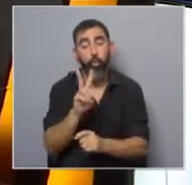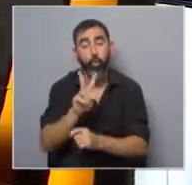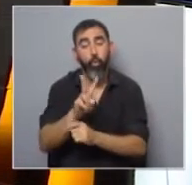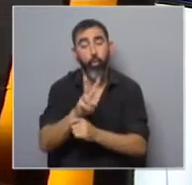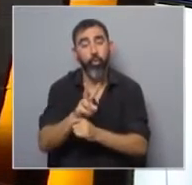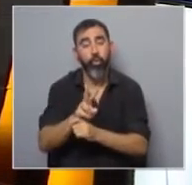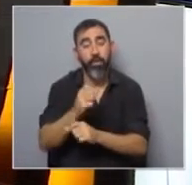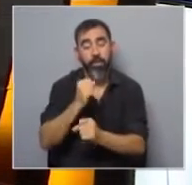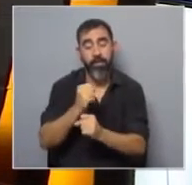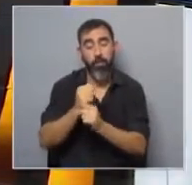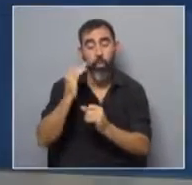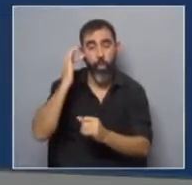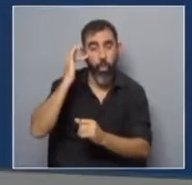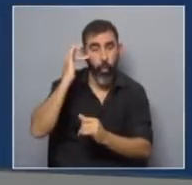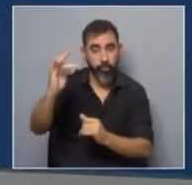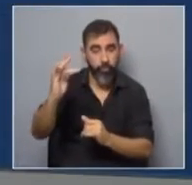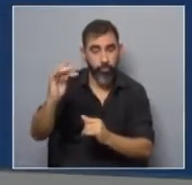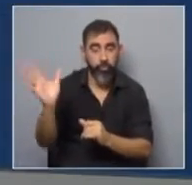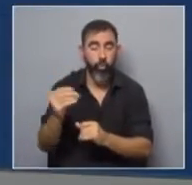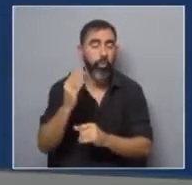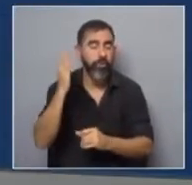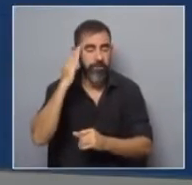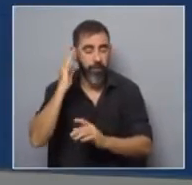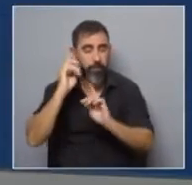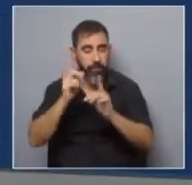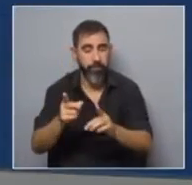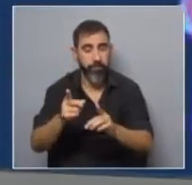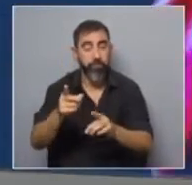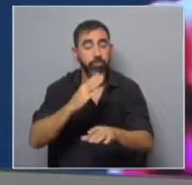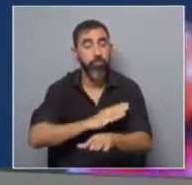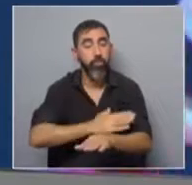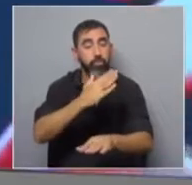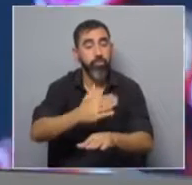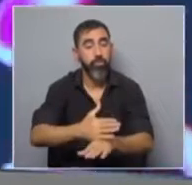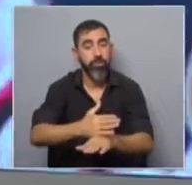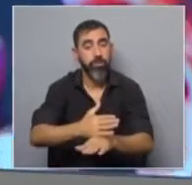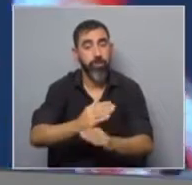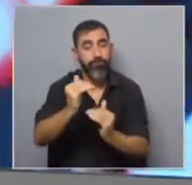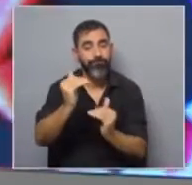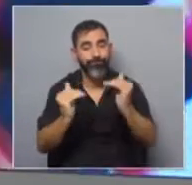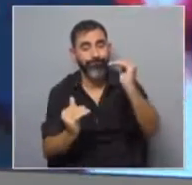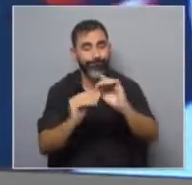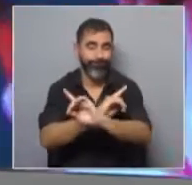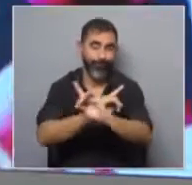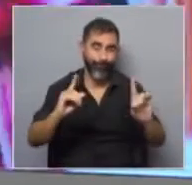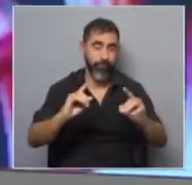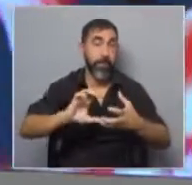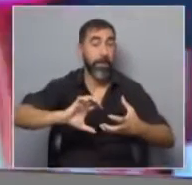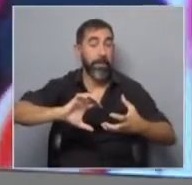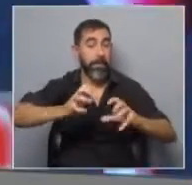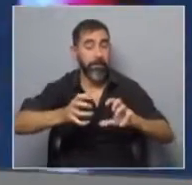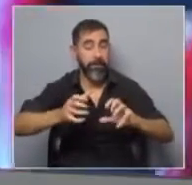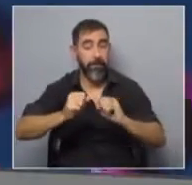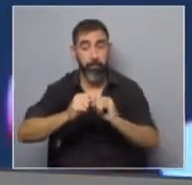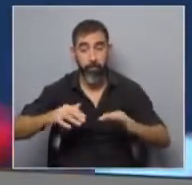las tareas educativas. Y todos sabemos que además eso impacta de manera desigual. La crisis de la